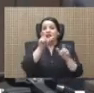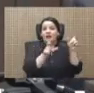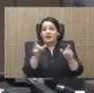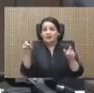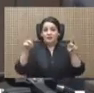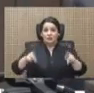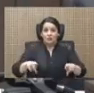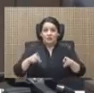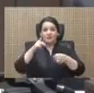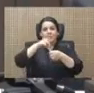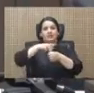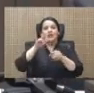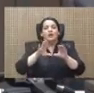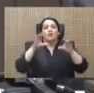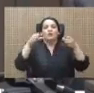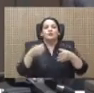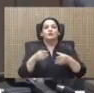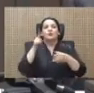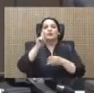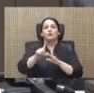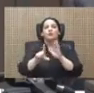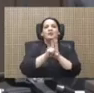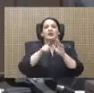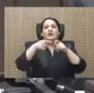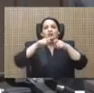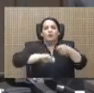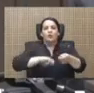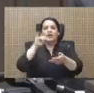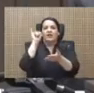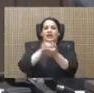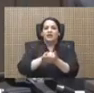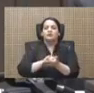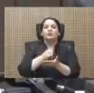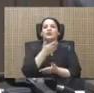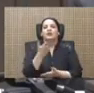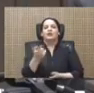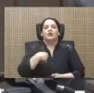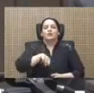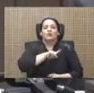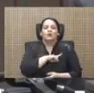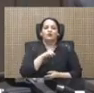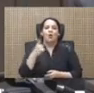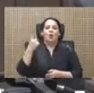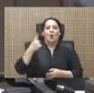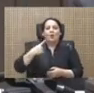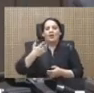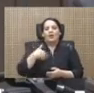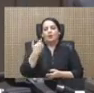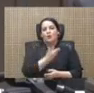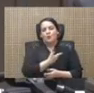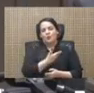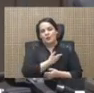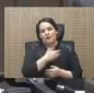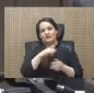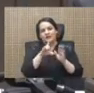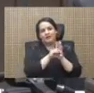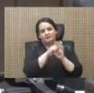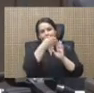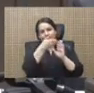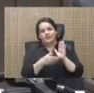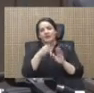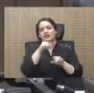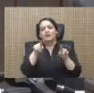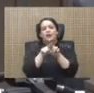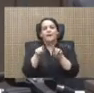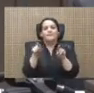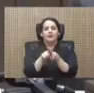en la comisión de un delito. Eso es a lo que nos obliga nuestro marco jurídico y a eso es a